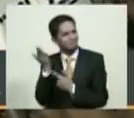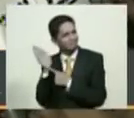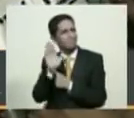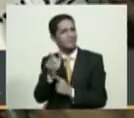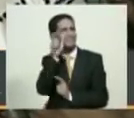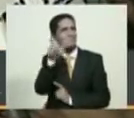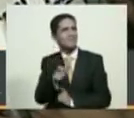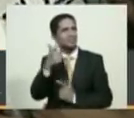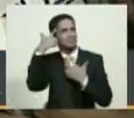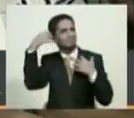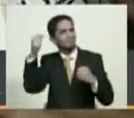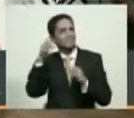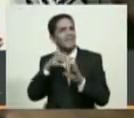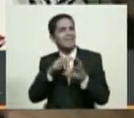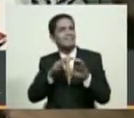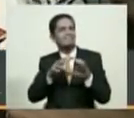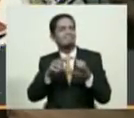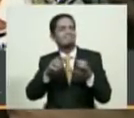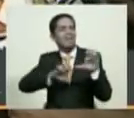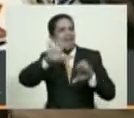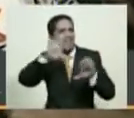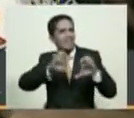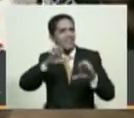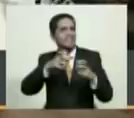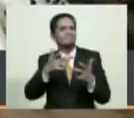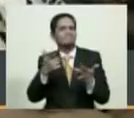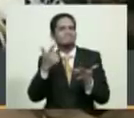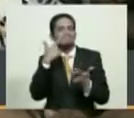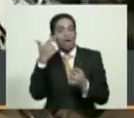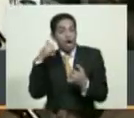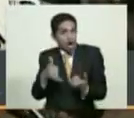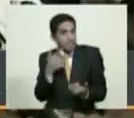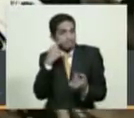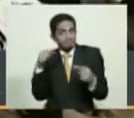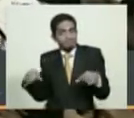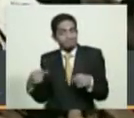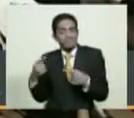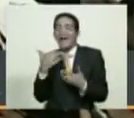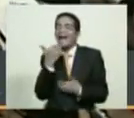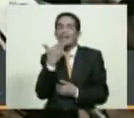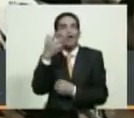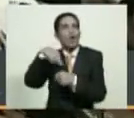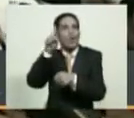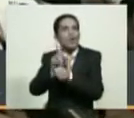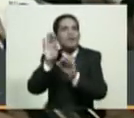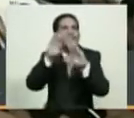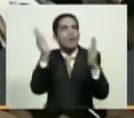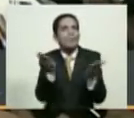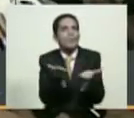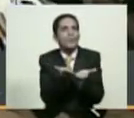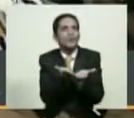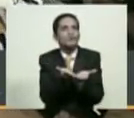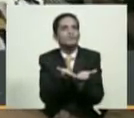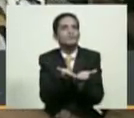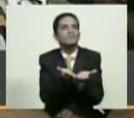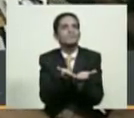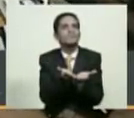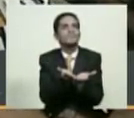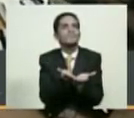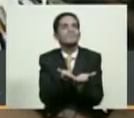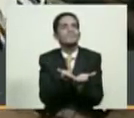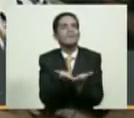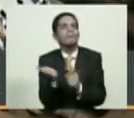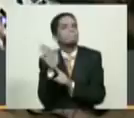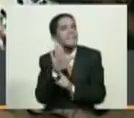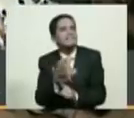economistas la capacidad de nuestra economía, y hoy estamos frente a un hecho inédito en el mundo. Estamos frente a un hecho inédito porque se presenta